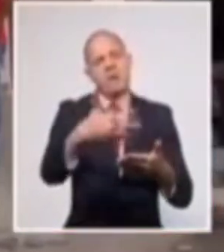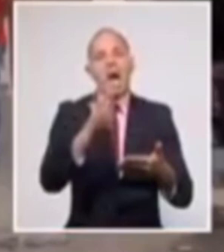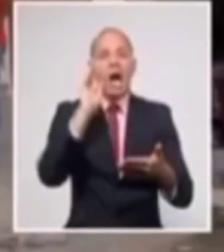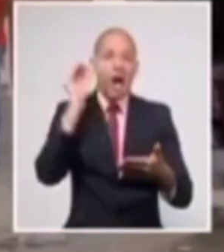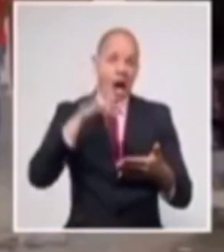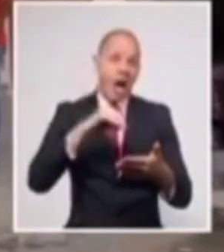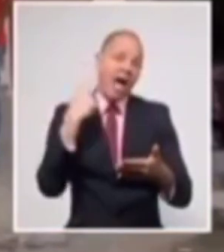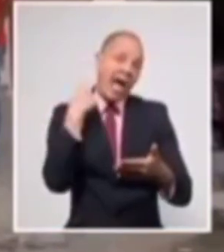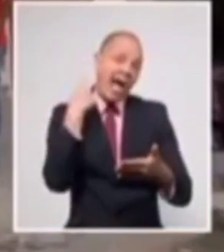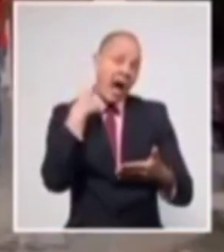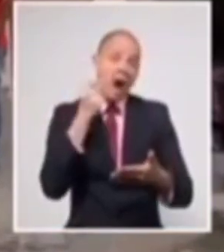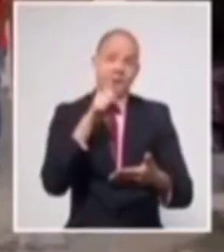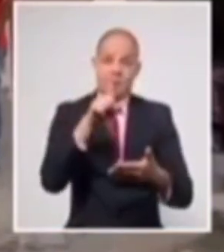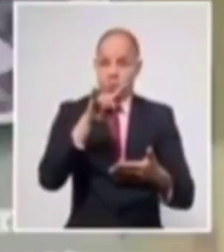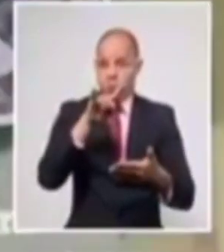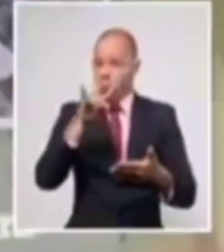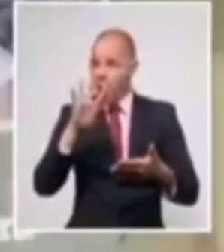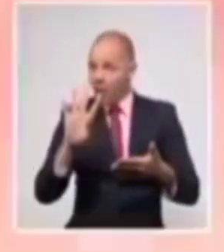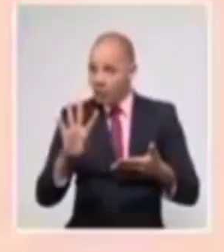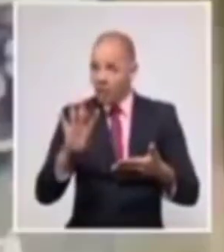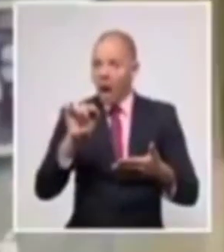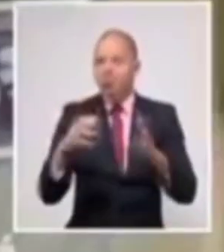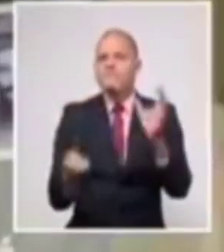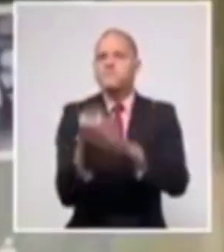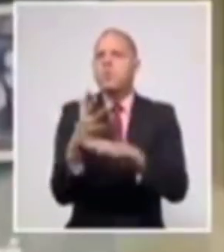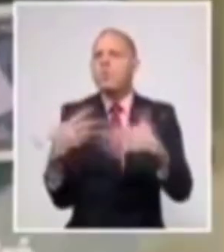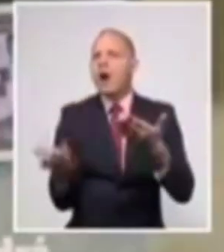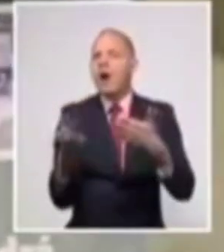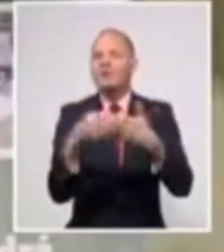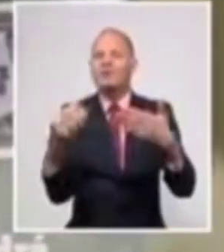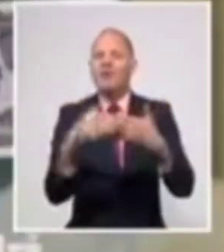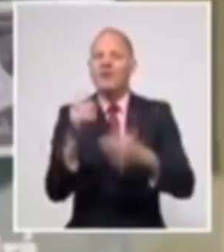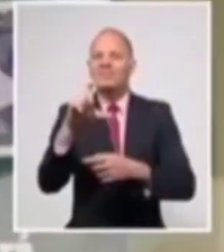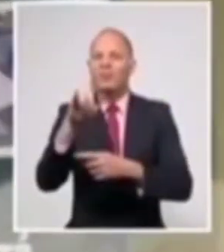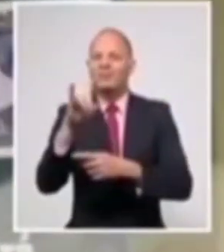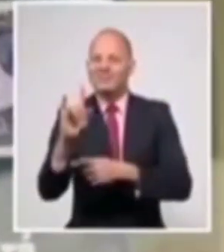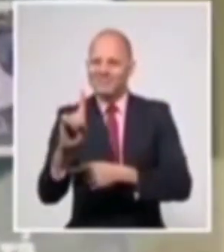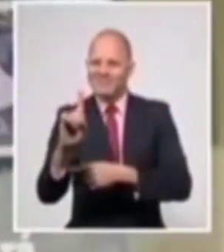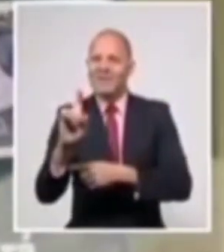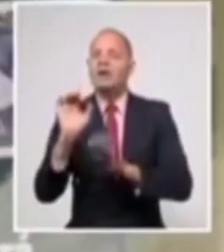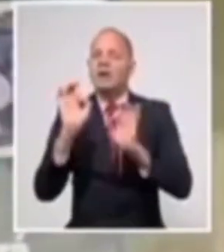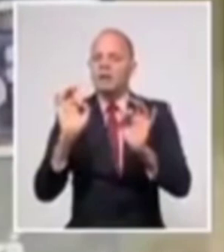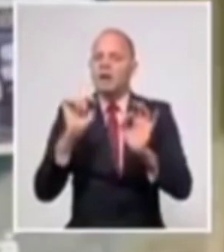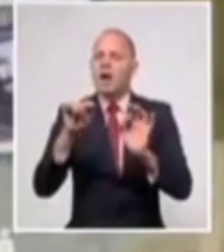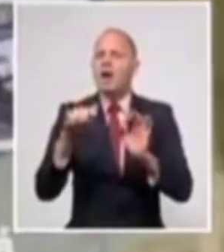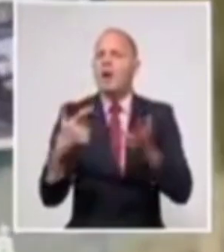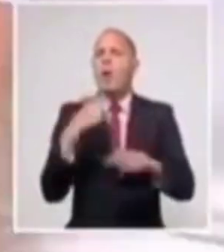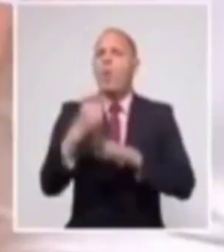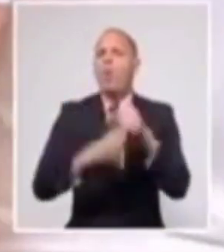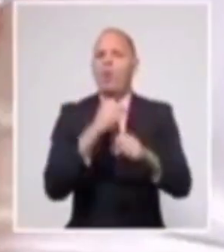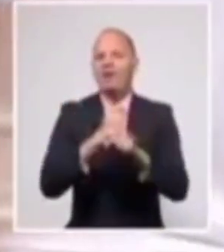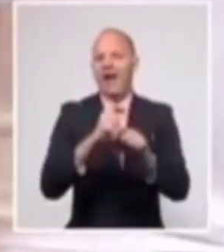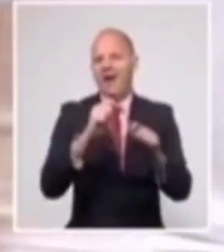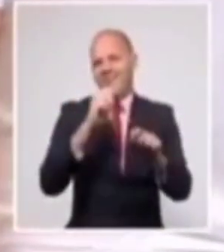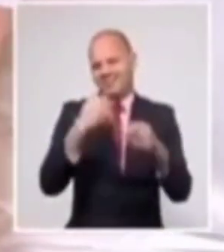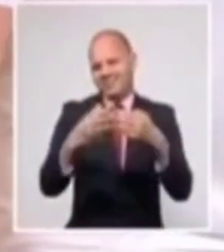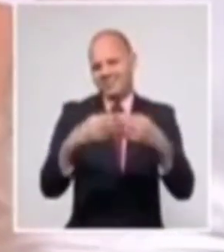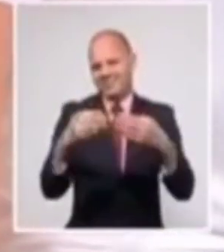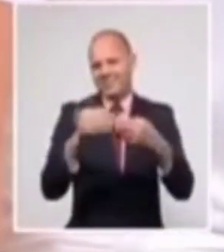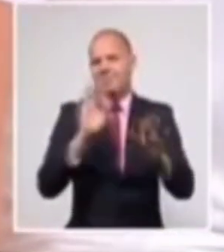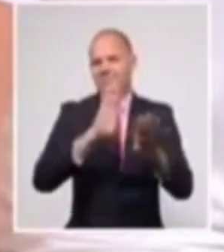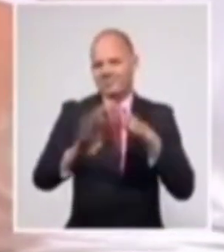1994 se introdujo el peso convertibles se use para las acciones en la red comercial que operaba en divisas